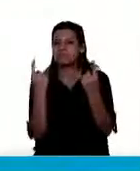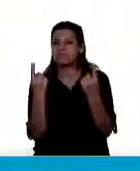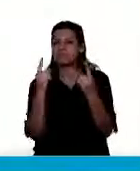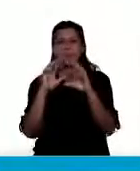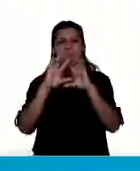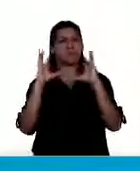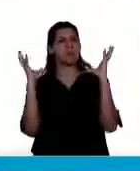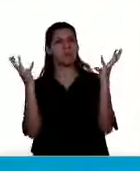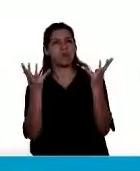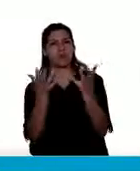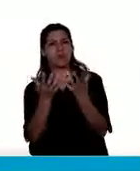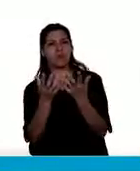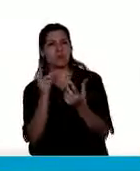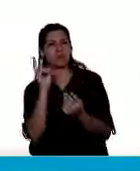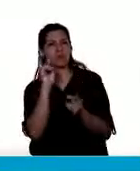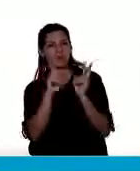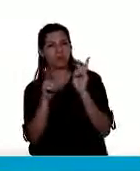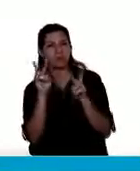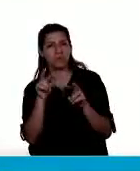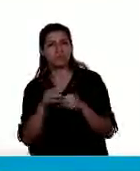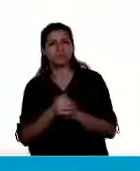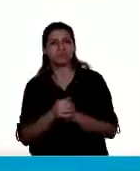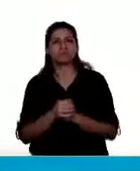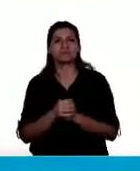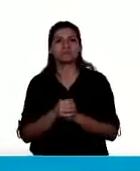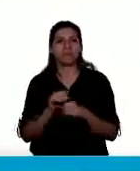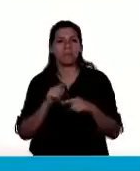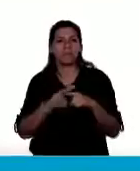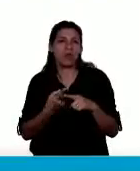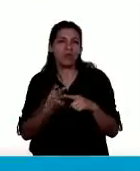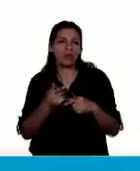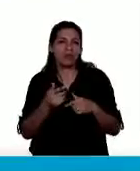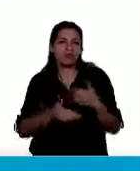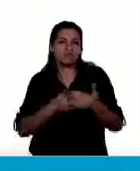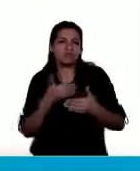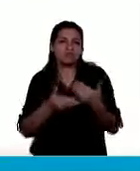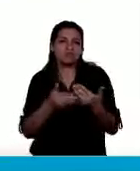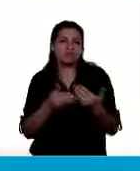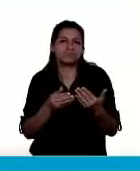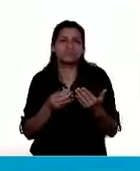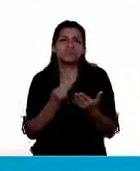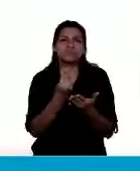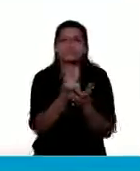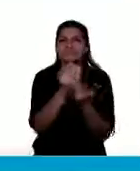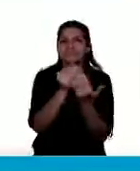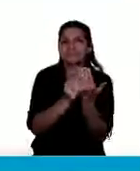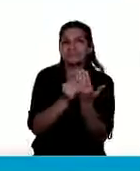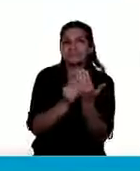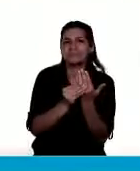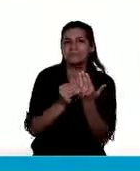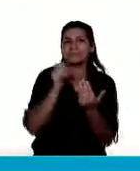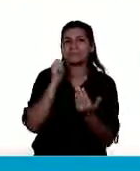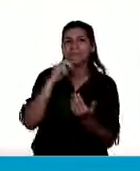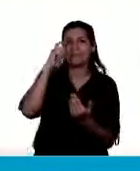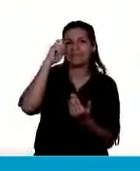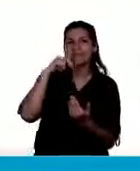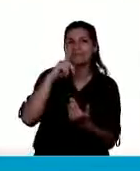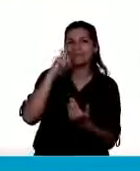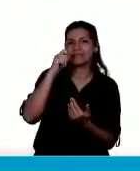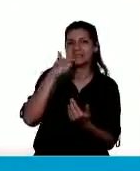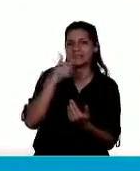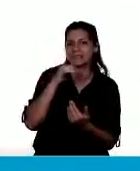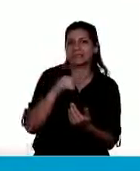mundo. Políticas que son llevadas adelante por ministros como Ginés, y especialmente en la